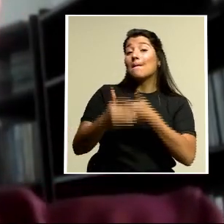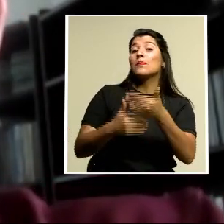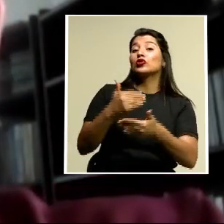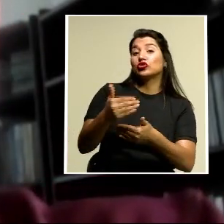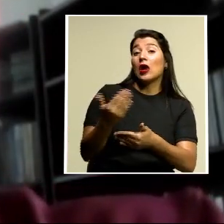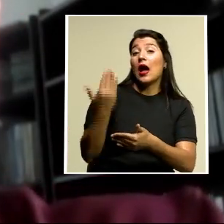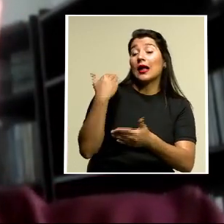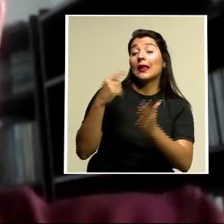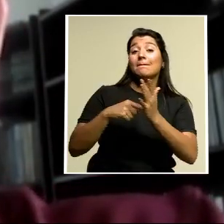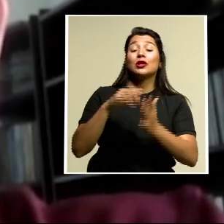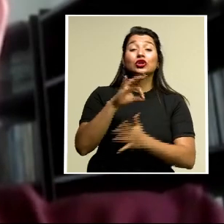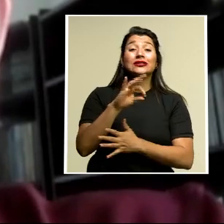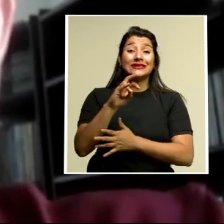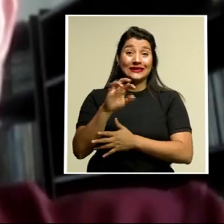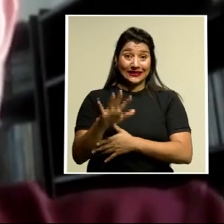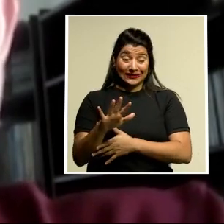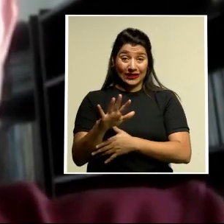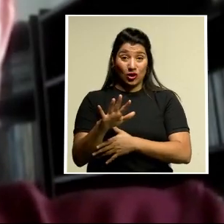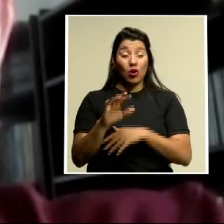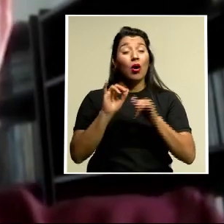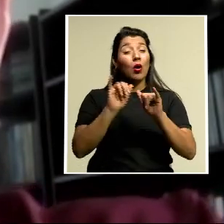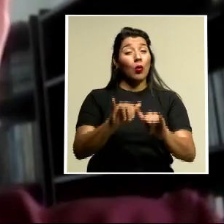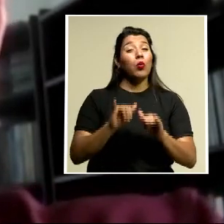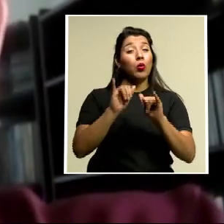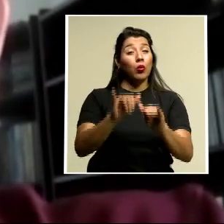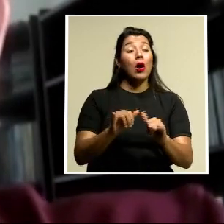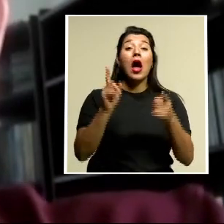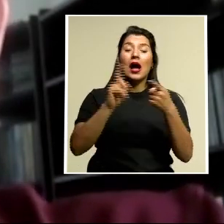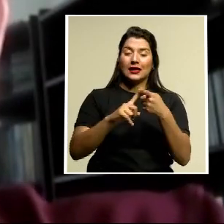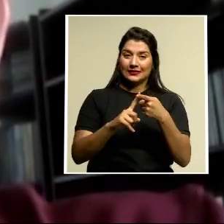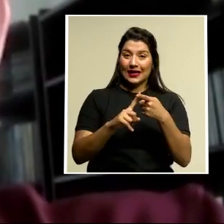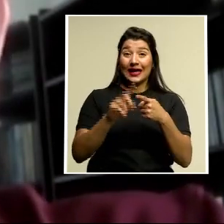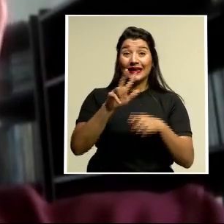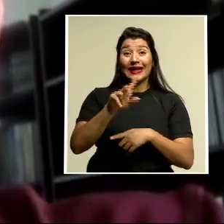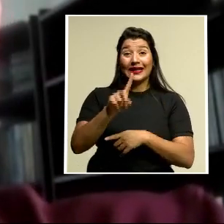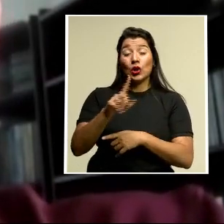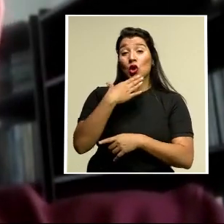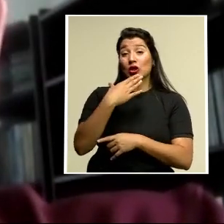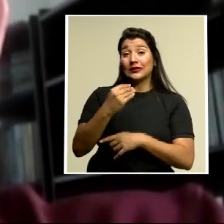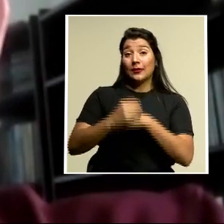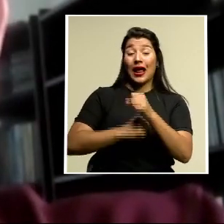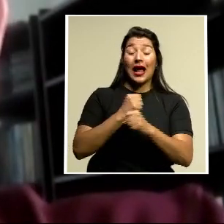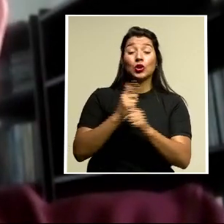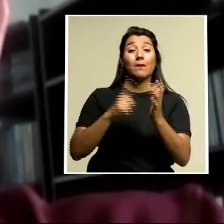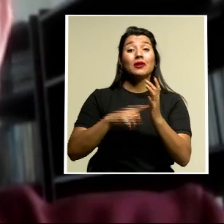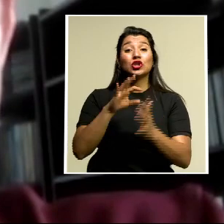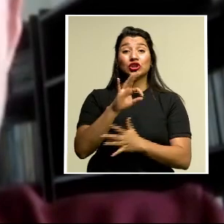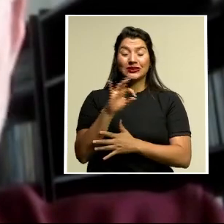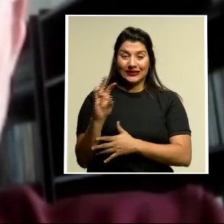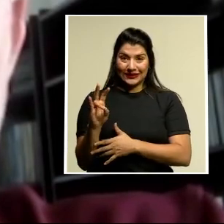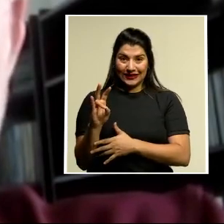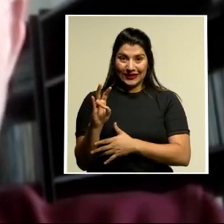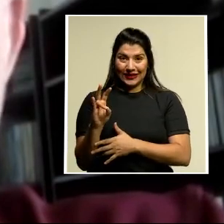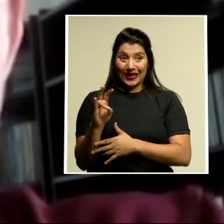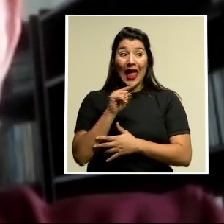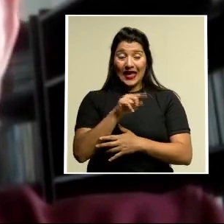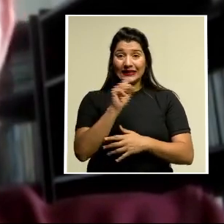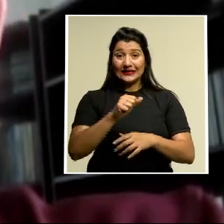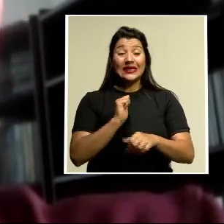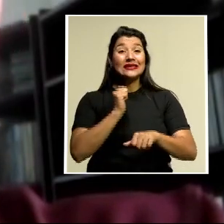donde se trata de llegar a alguna salida alterna cuando lo permite el tipo penal, y también ahí se establece si hay o